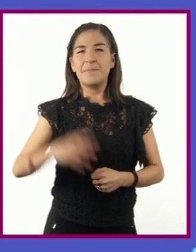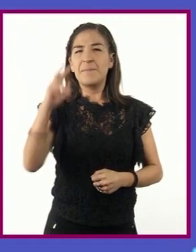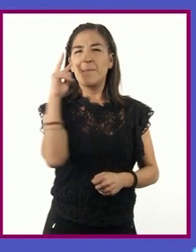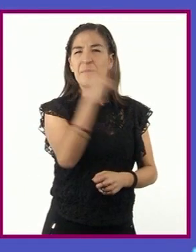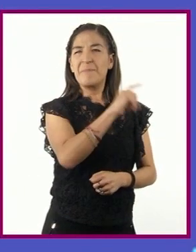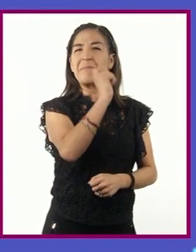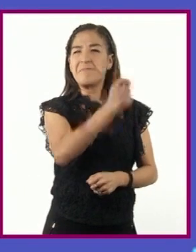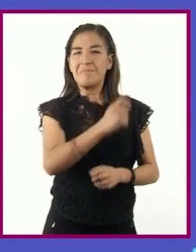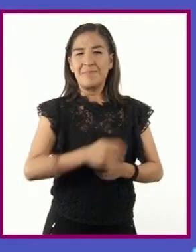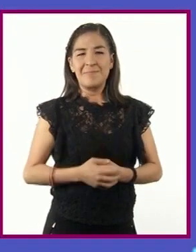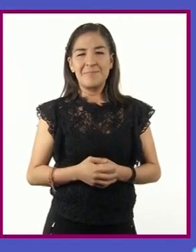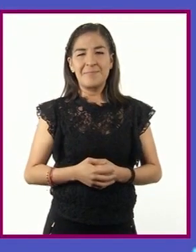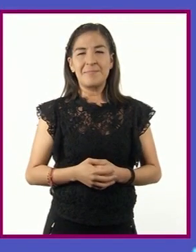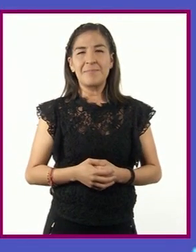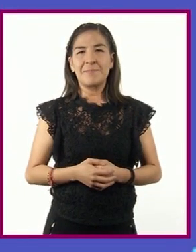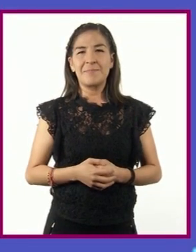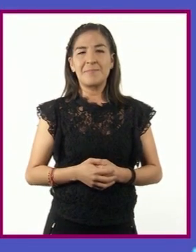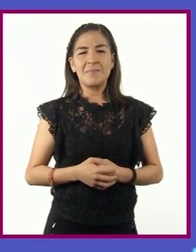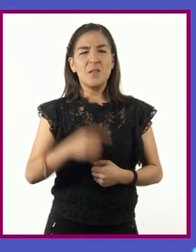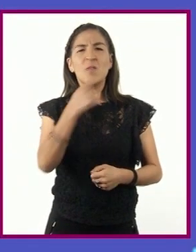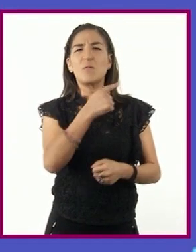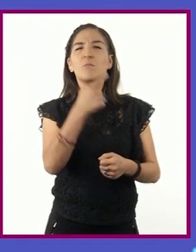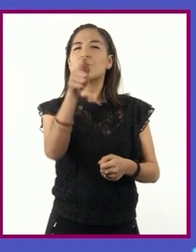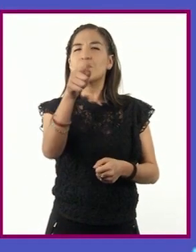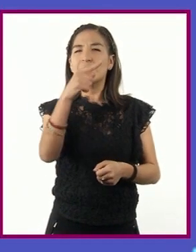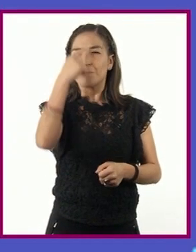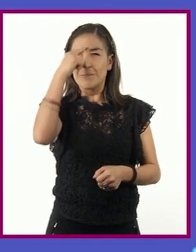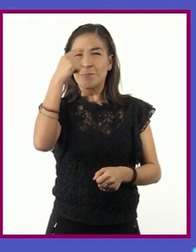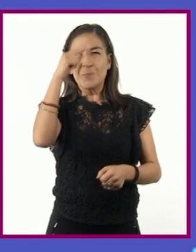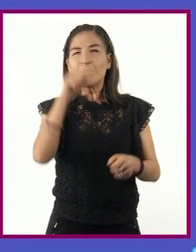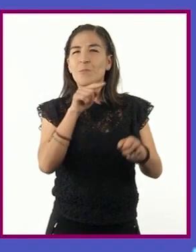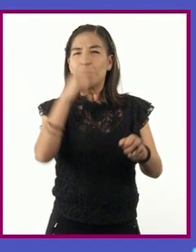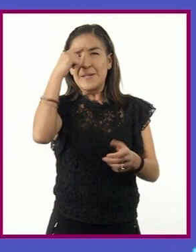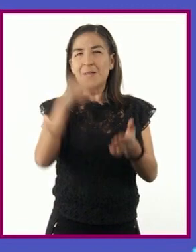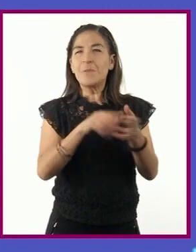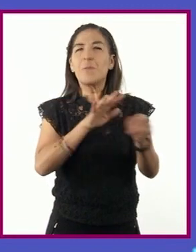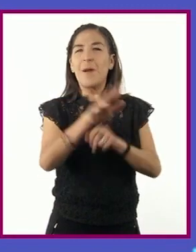Observemos esta pieza. ¿Qué título creen que tendría?